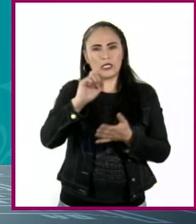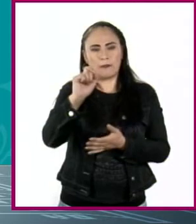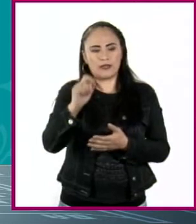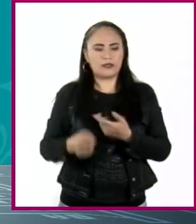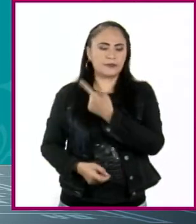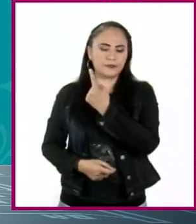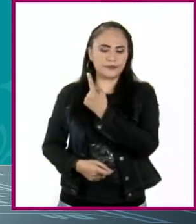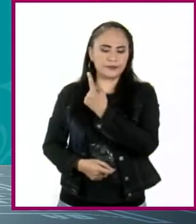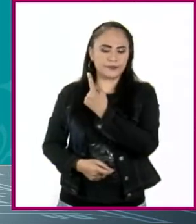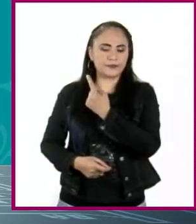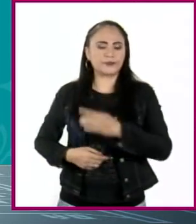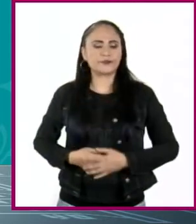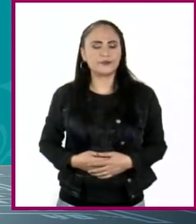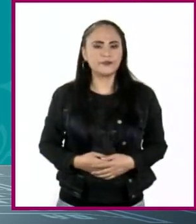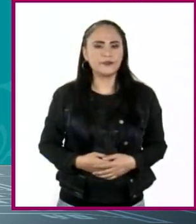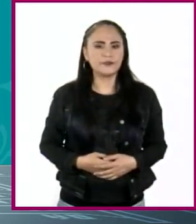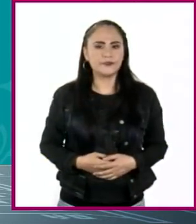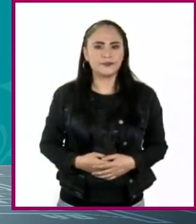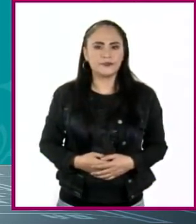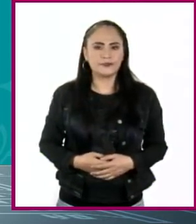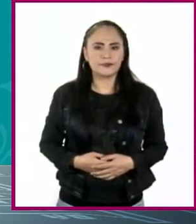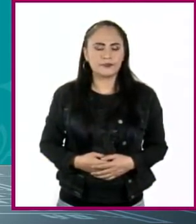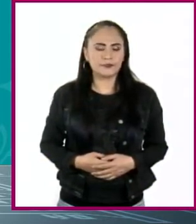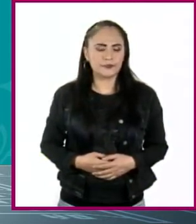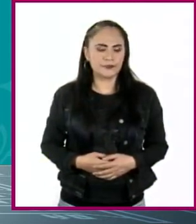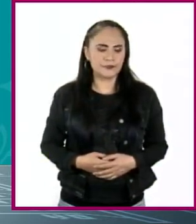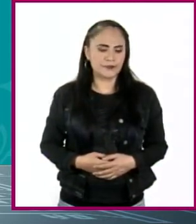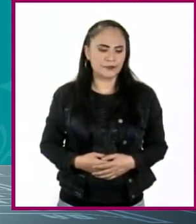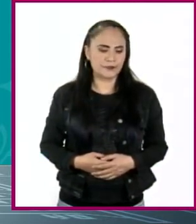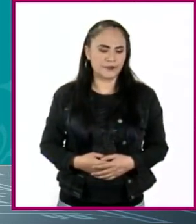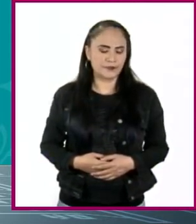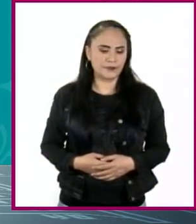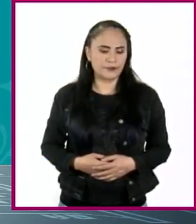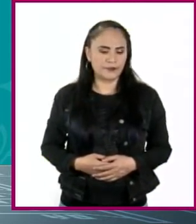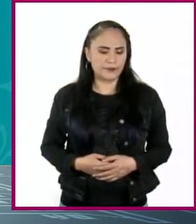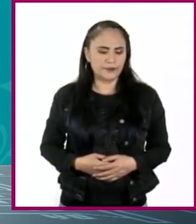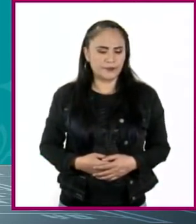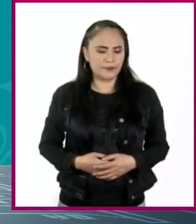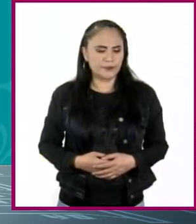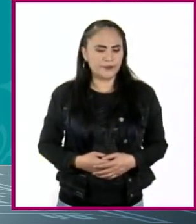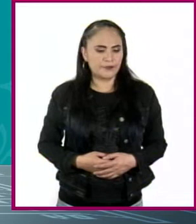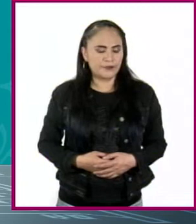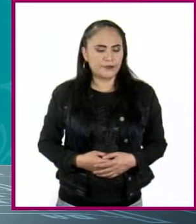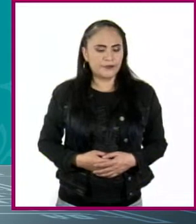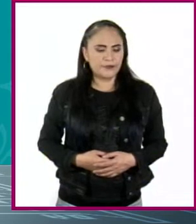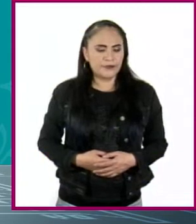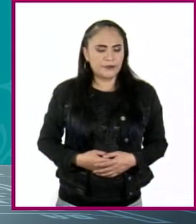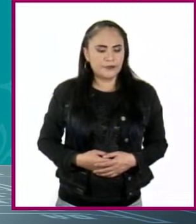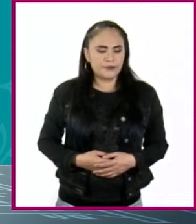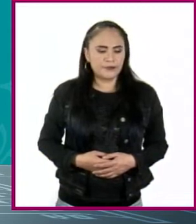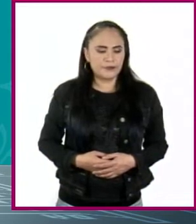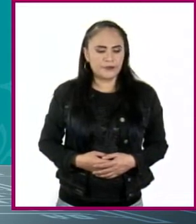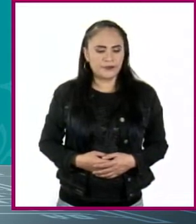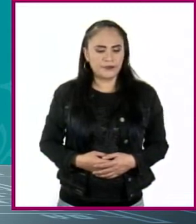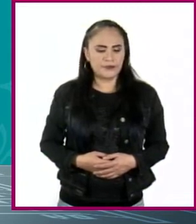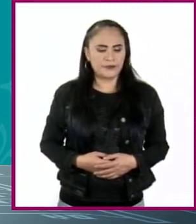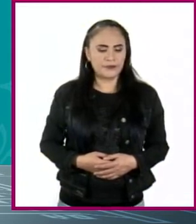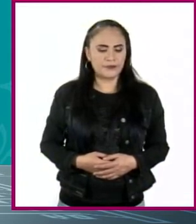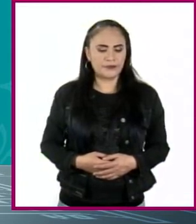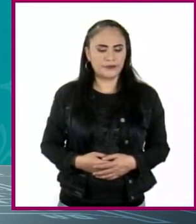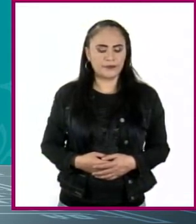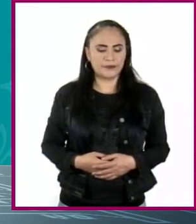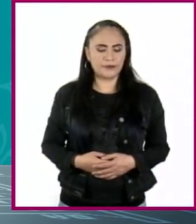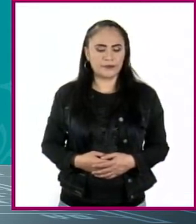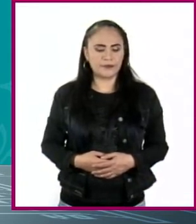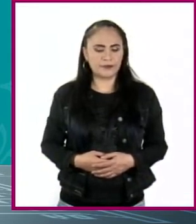dejado 13,000 desplazados. En 2021 se han registrado 11,561 desplazados, de ellos